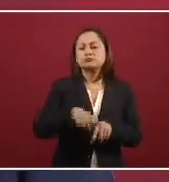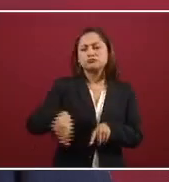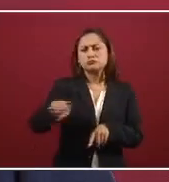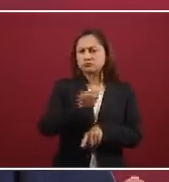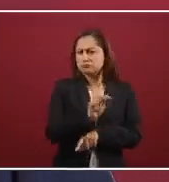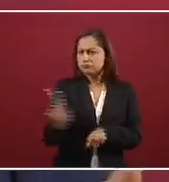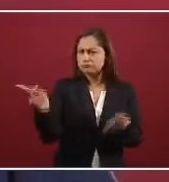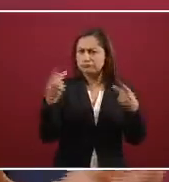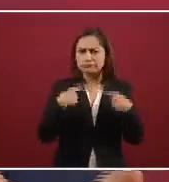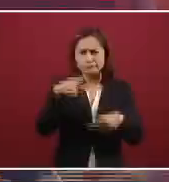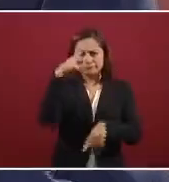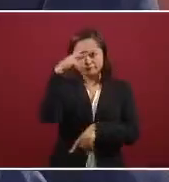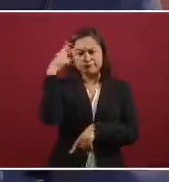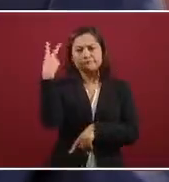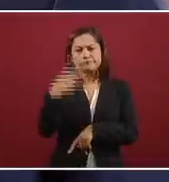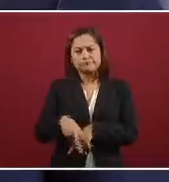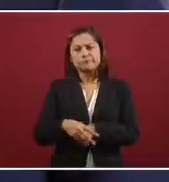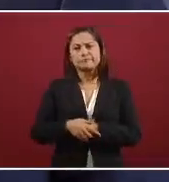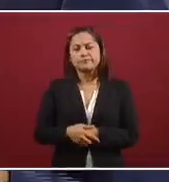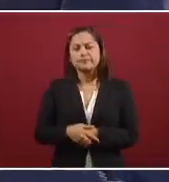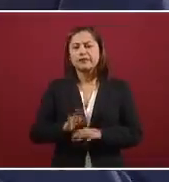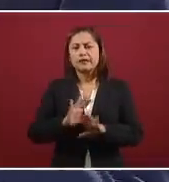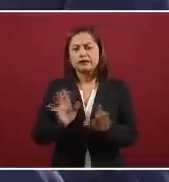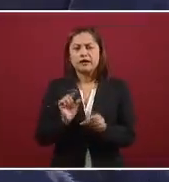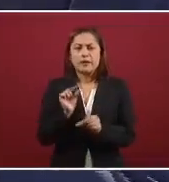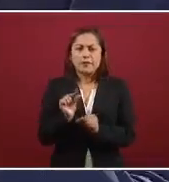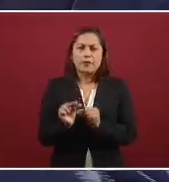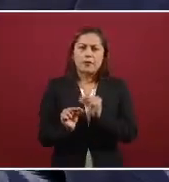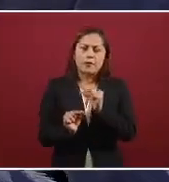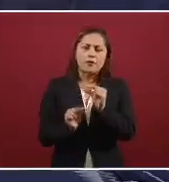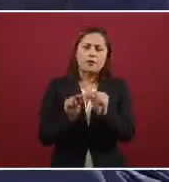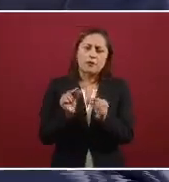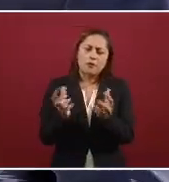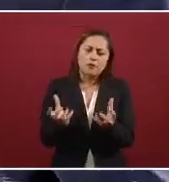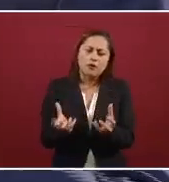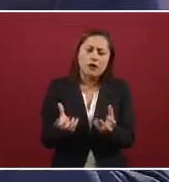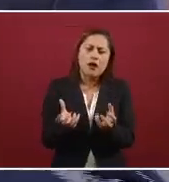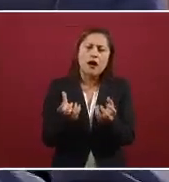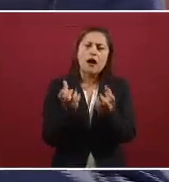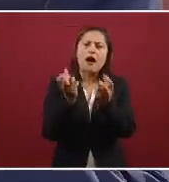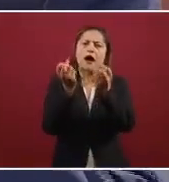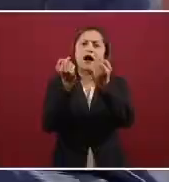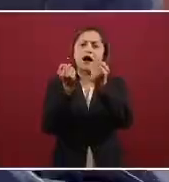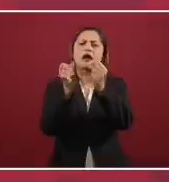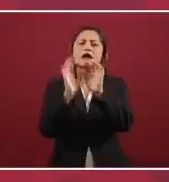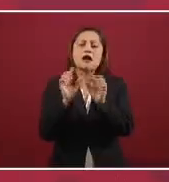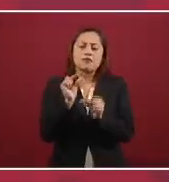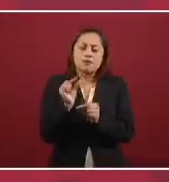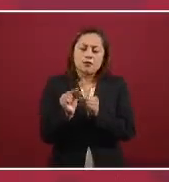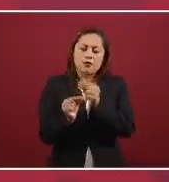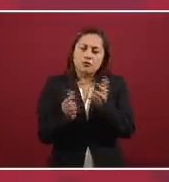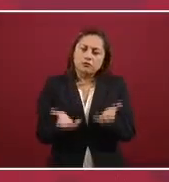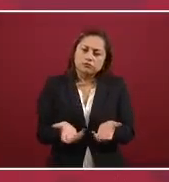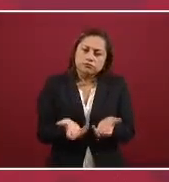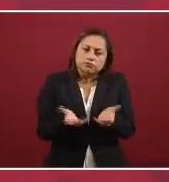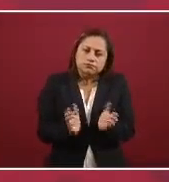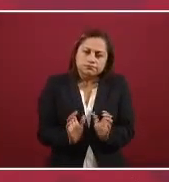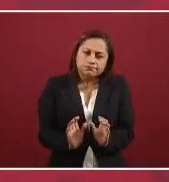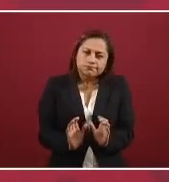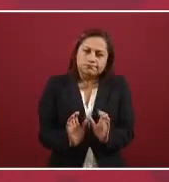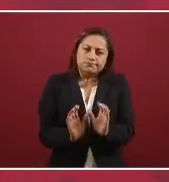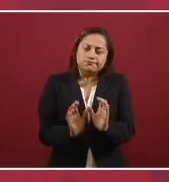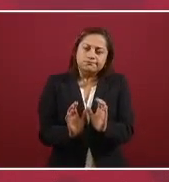Y ya empezamos a lograr que camine el elefante, que es